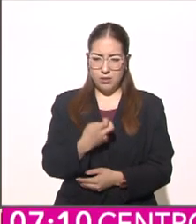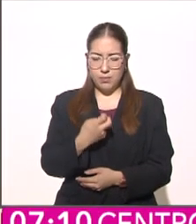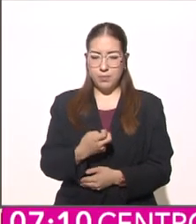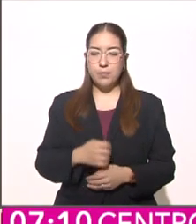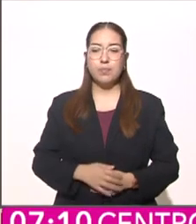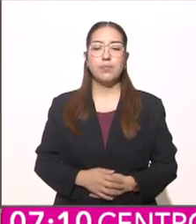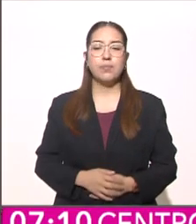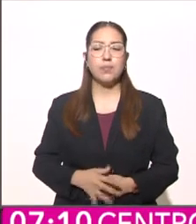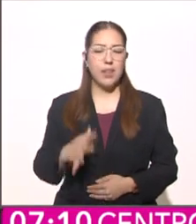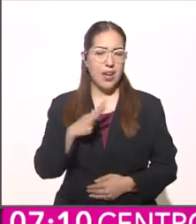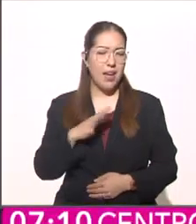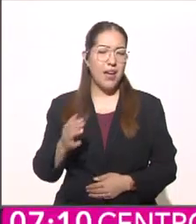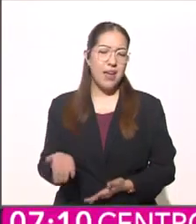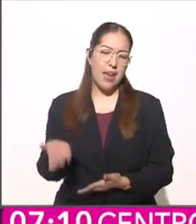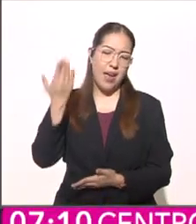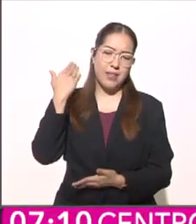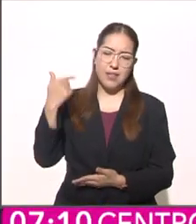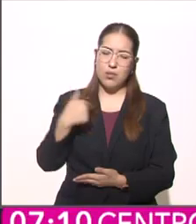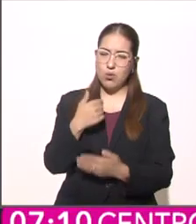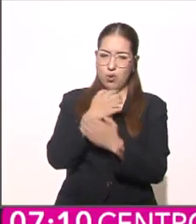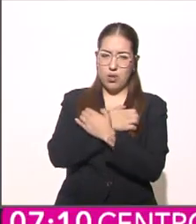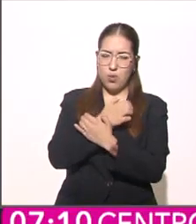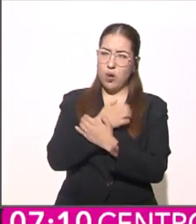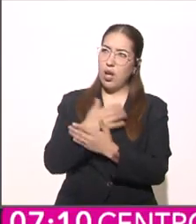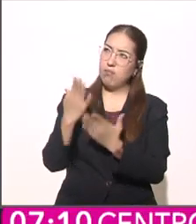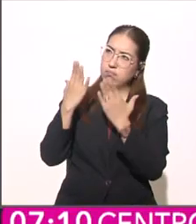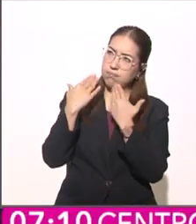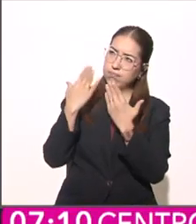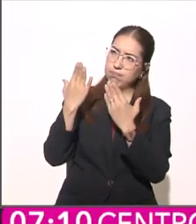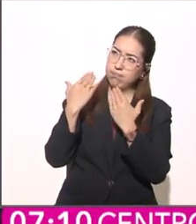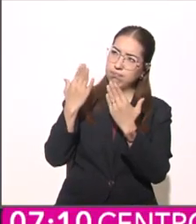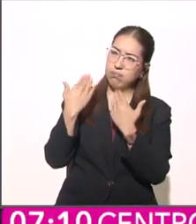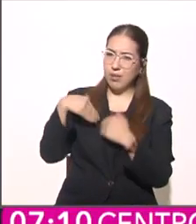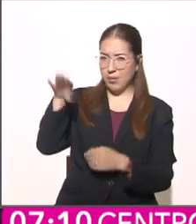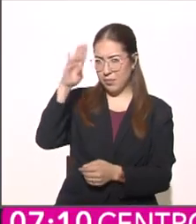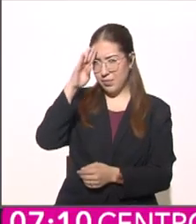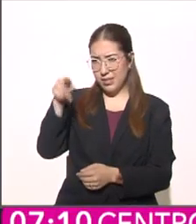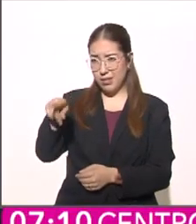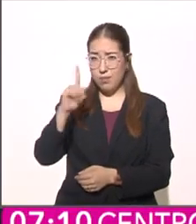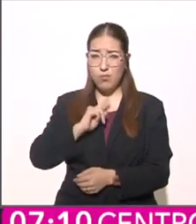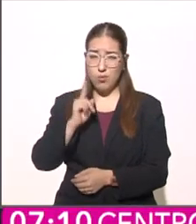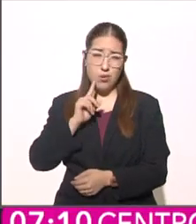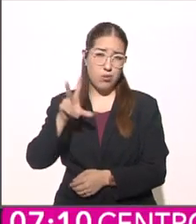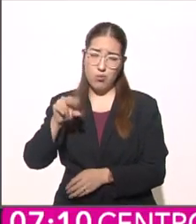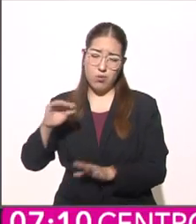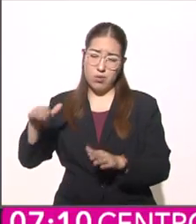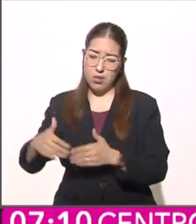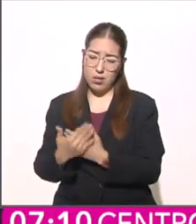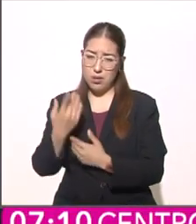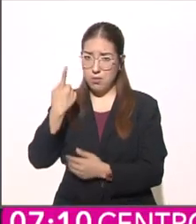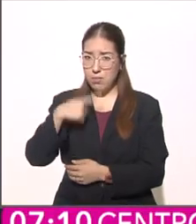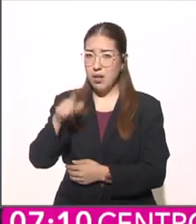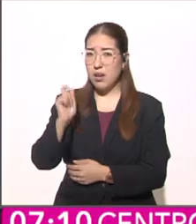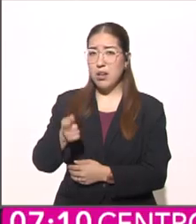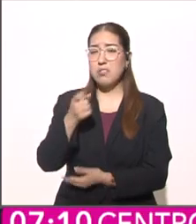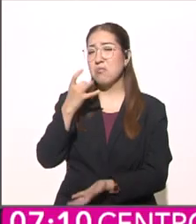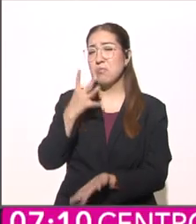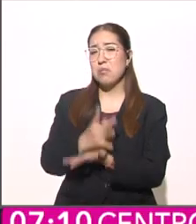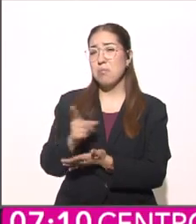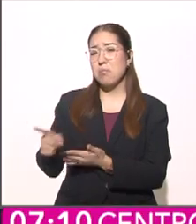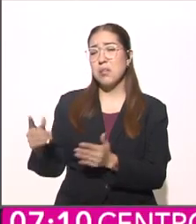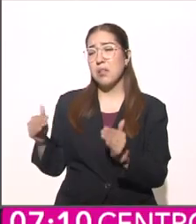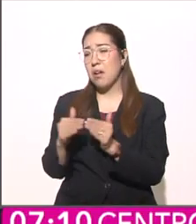que la educación que recibí en mi niñez, que suponía que la mujer no había nacido sino para ser objeto de